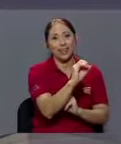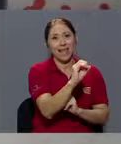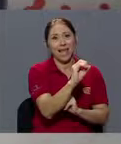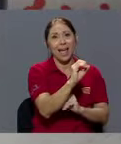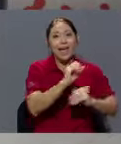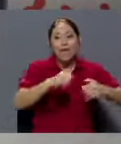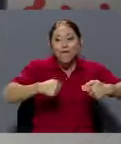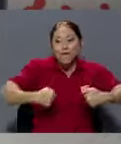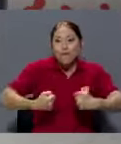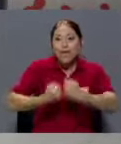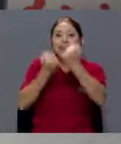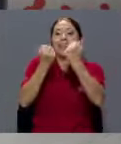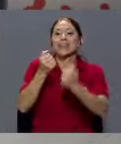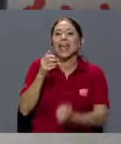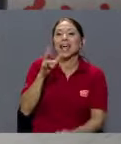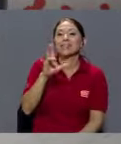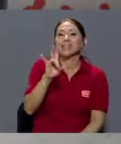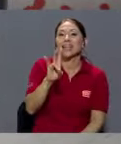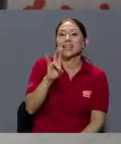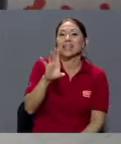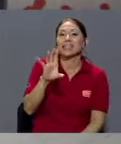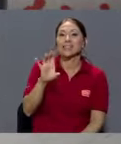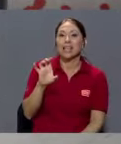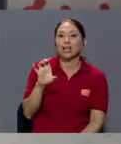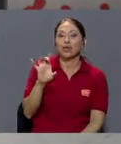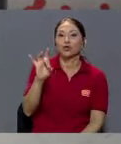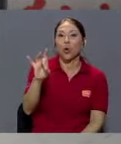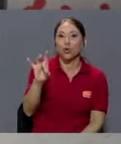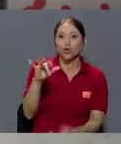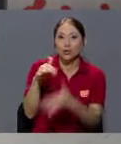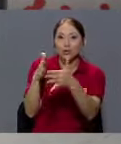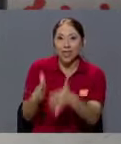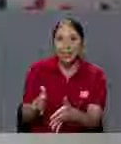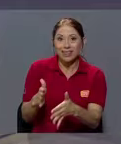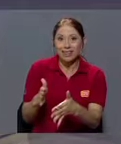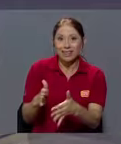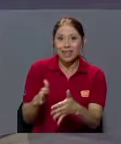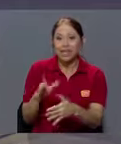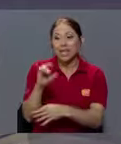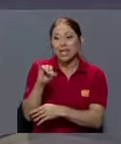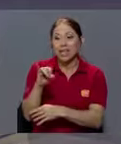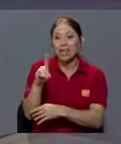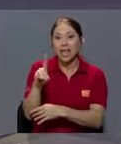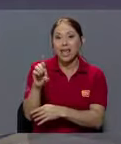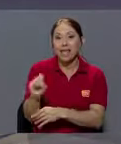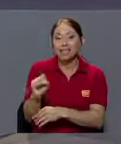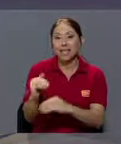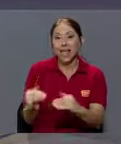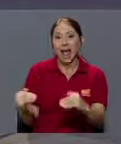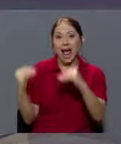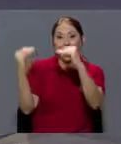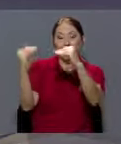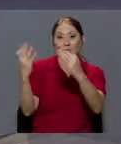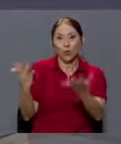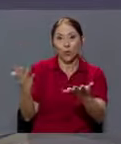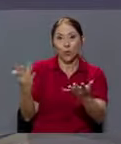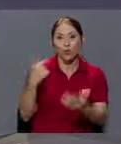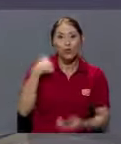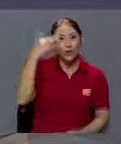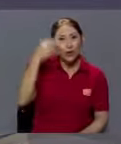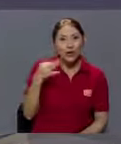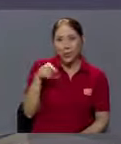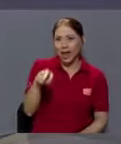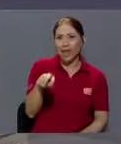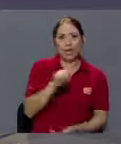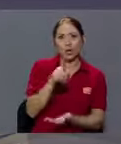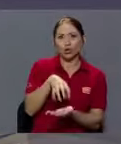frente a 708 estudiantes que proceden del distrito alto, con IDS alto, ¿verdad? Entonces, ahí creo yo